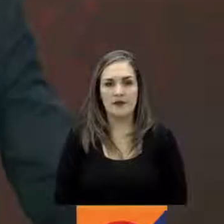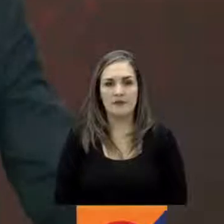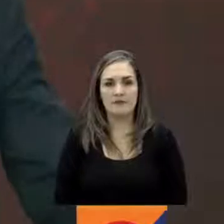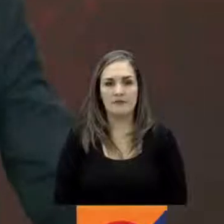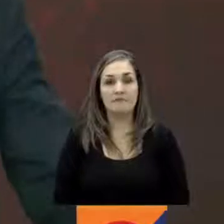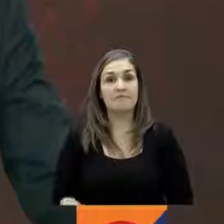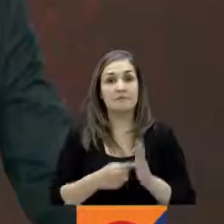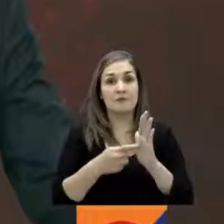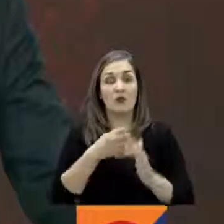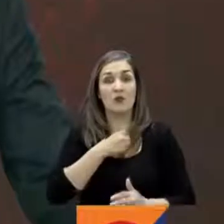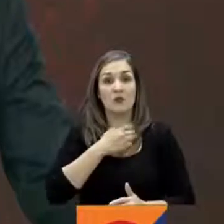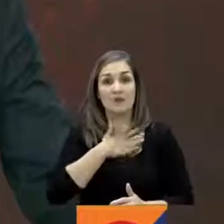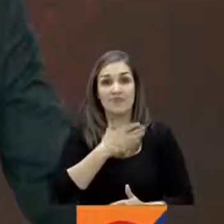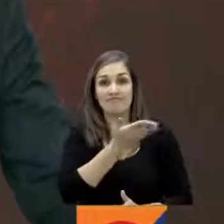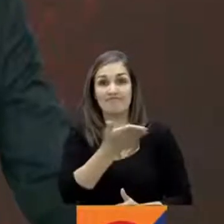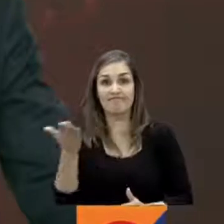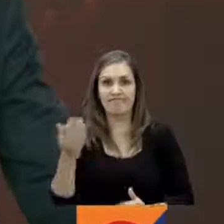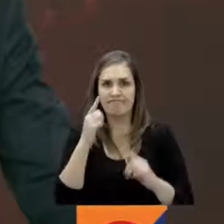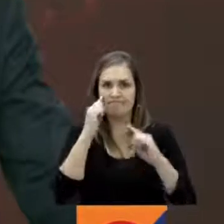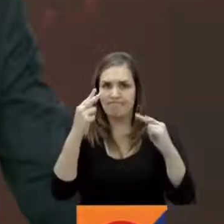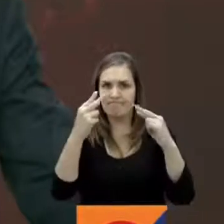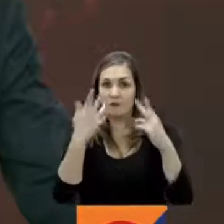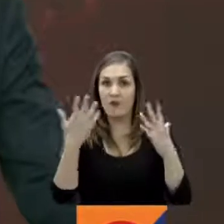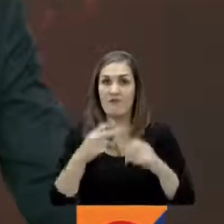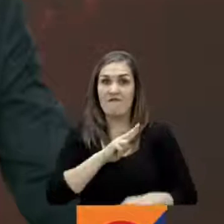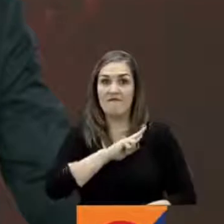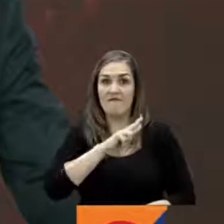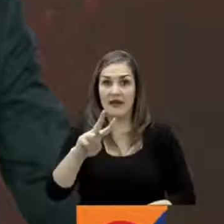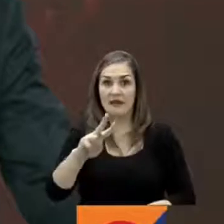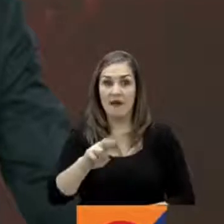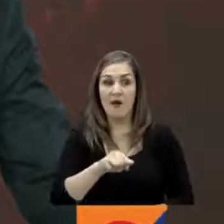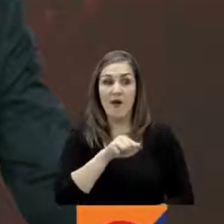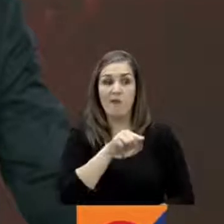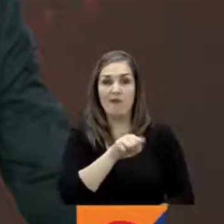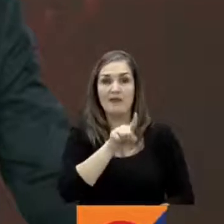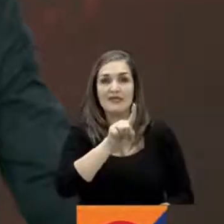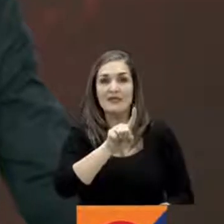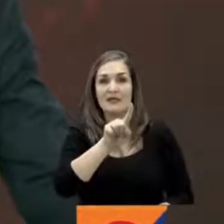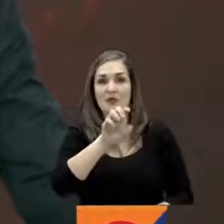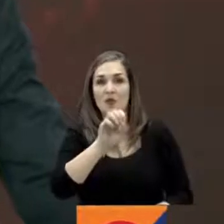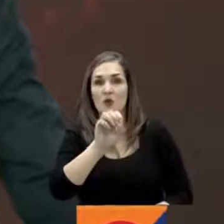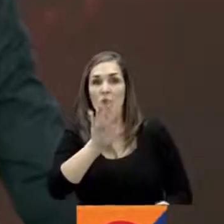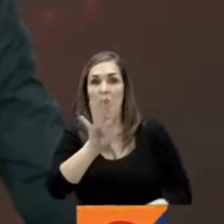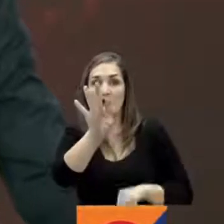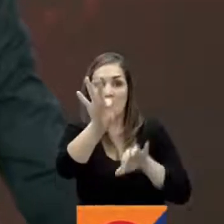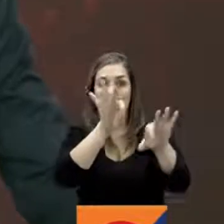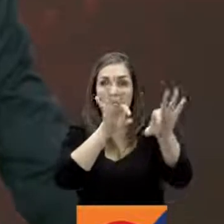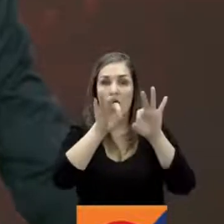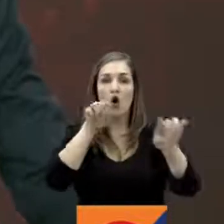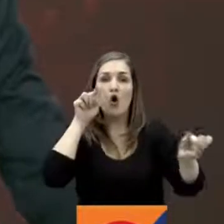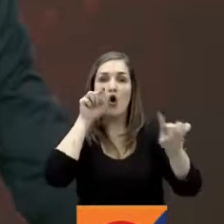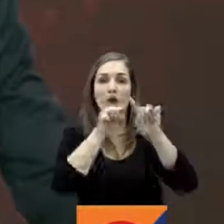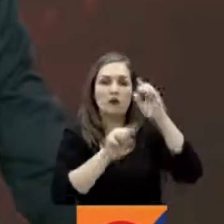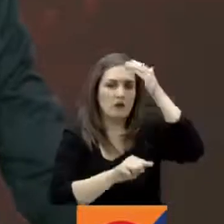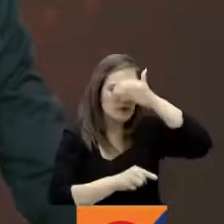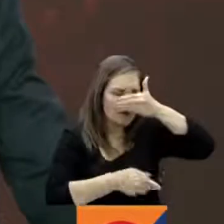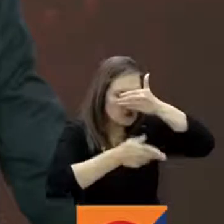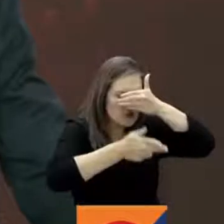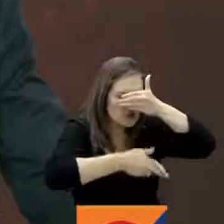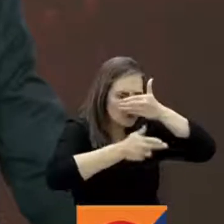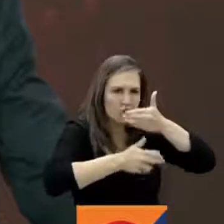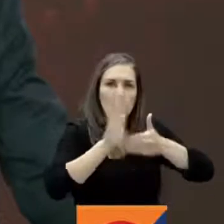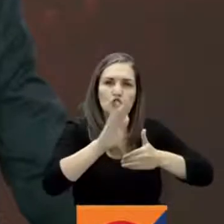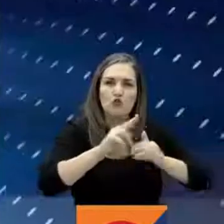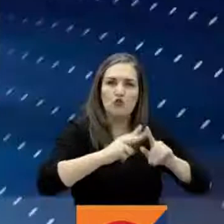Llegamos a oportunidades, muy atentos en el Valle del Cauca porque hay 104 vacantes para operarios de metalmecánica. Les contamos cómo se pueden